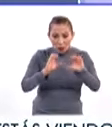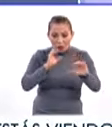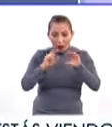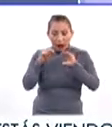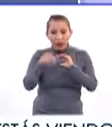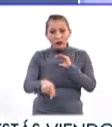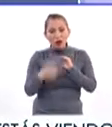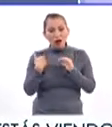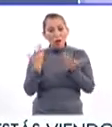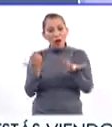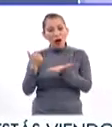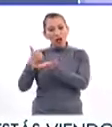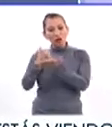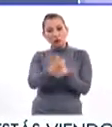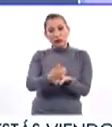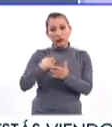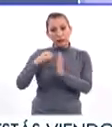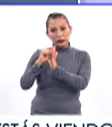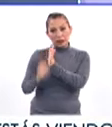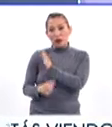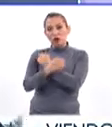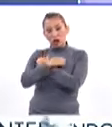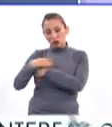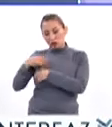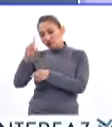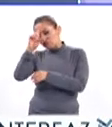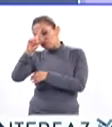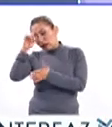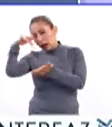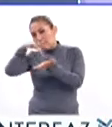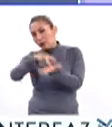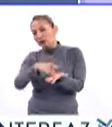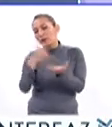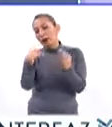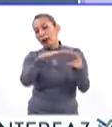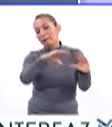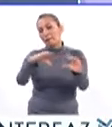comunicación tienen que estar respaldadas en los sistemas educativos por un apoyo